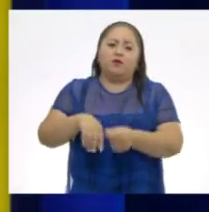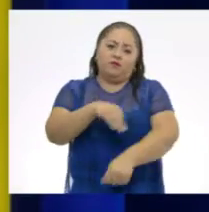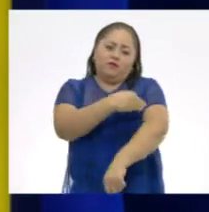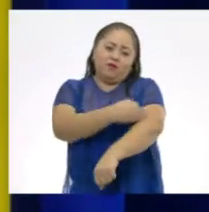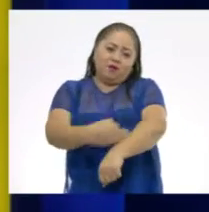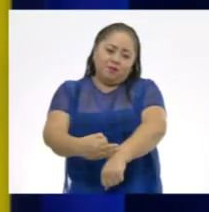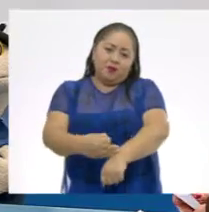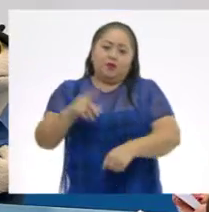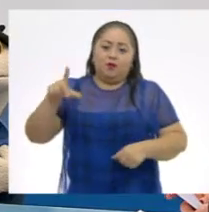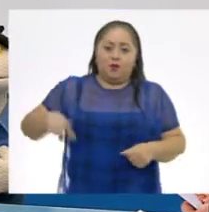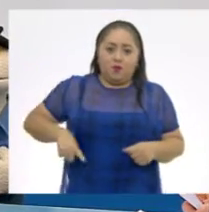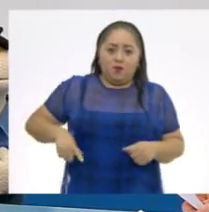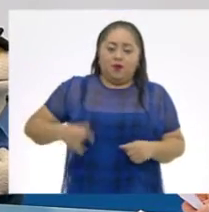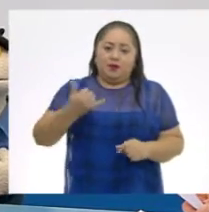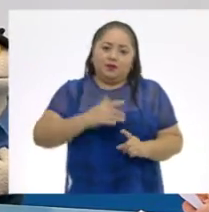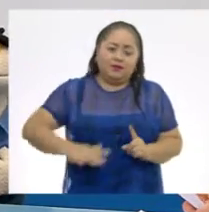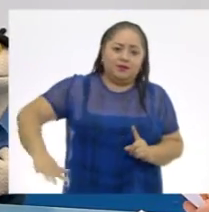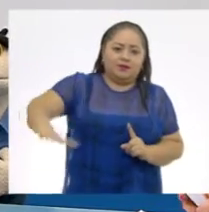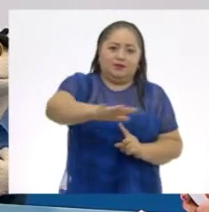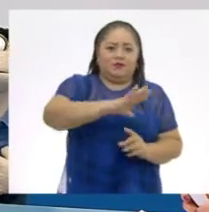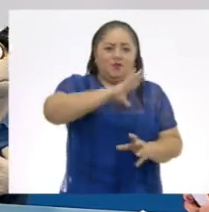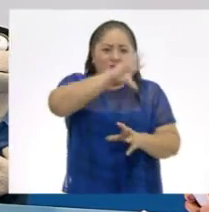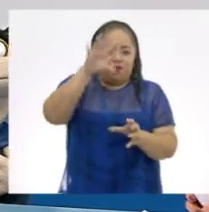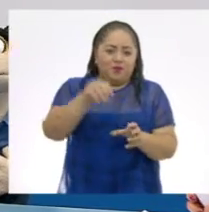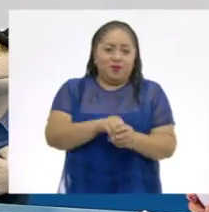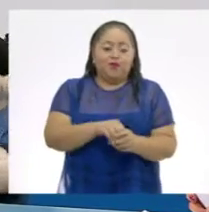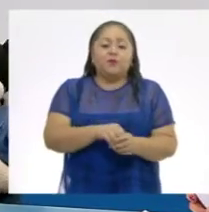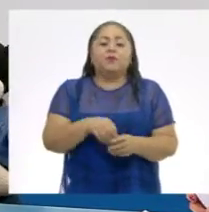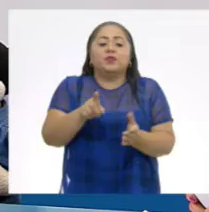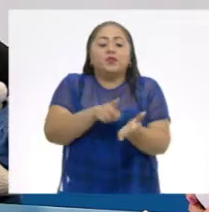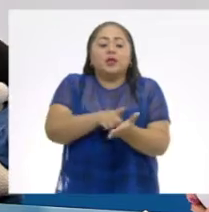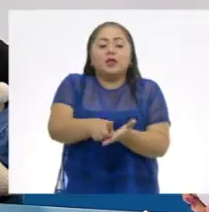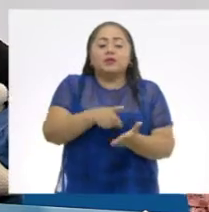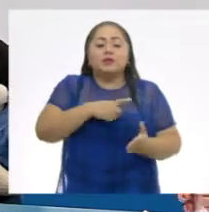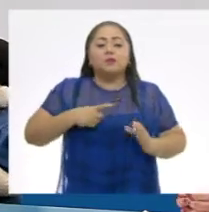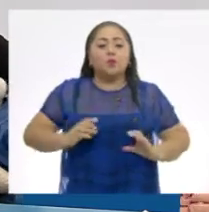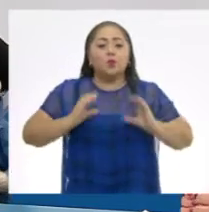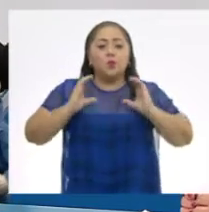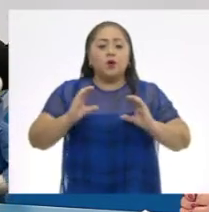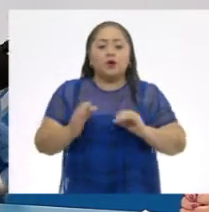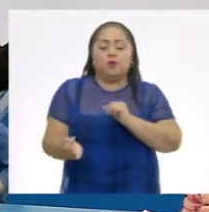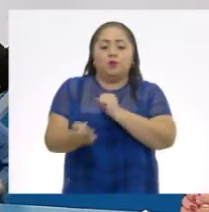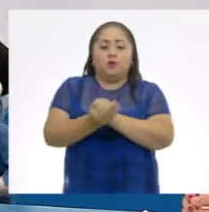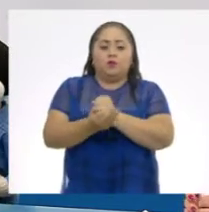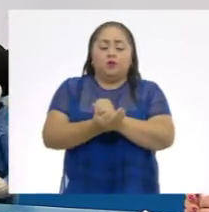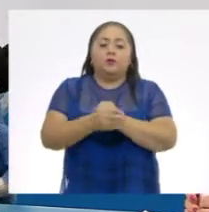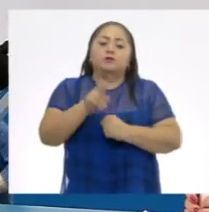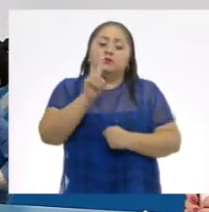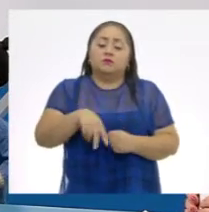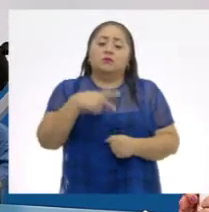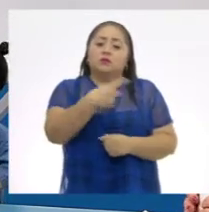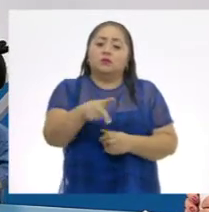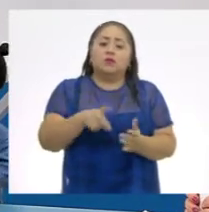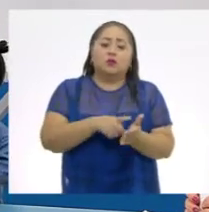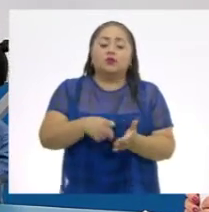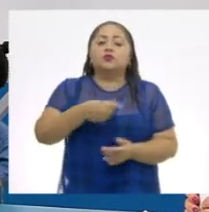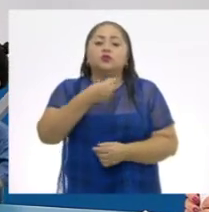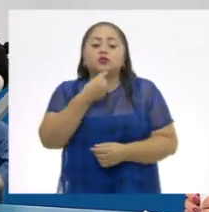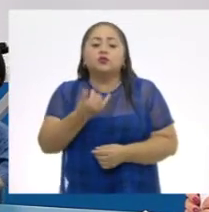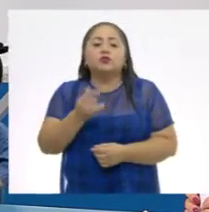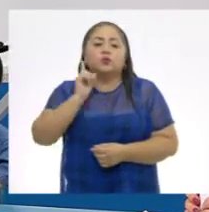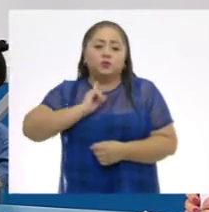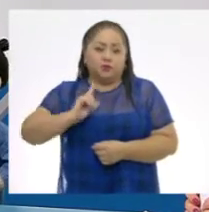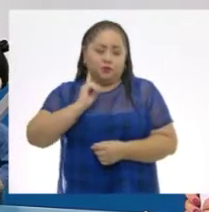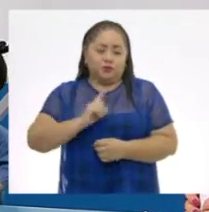familia, del gobierno y de la sociedad en general. El derecho a ser cuidados y protegidos es uno de los derechos de las niñas y